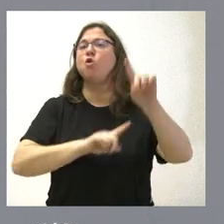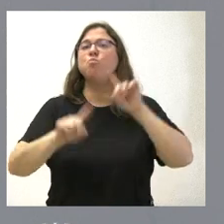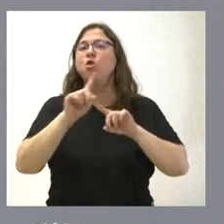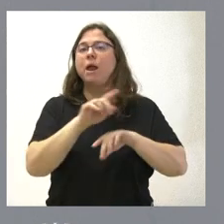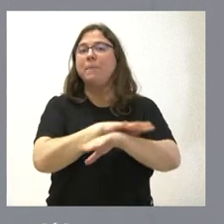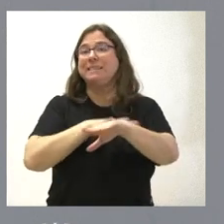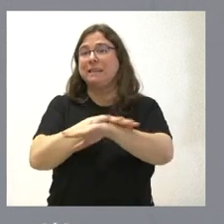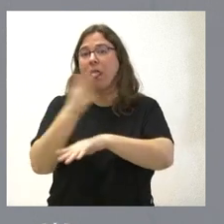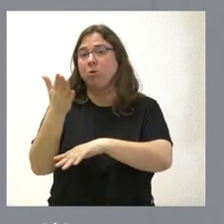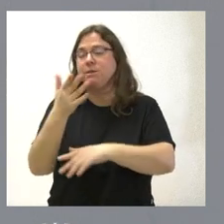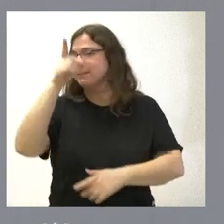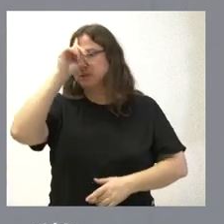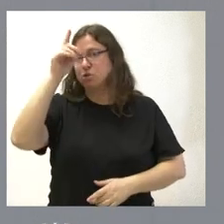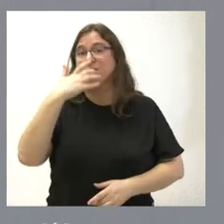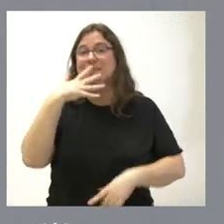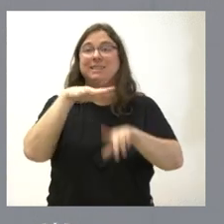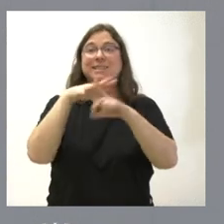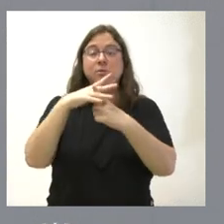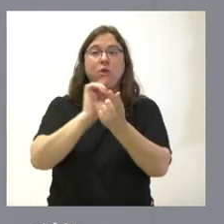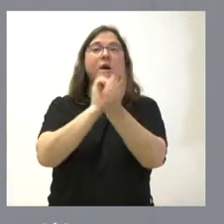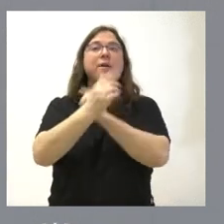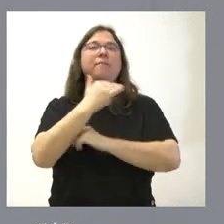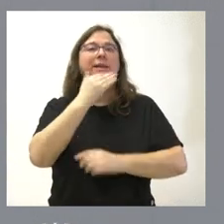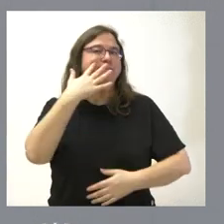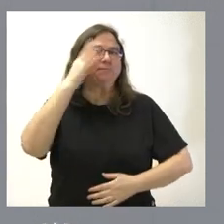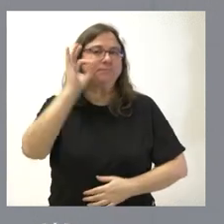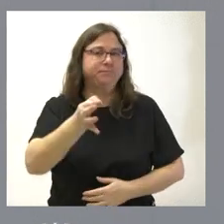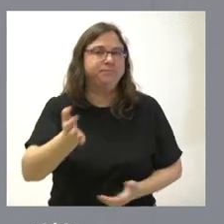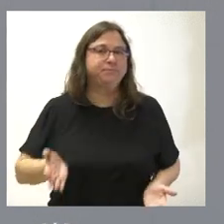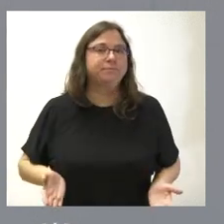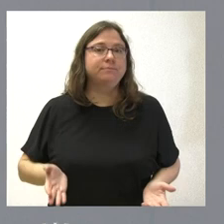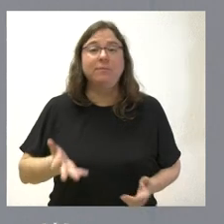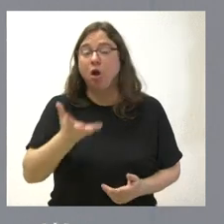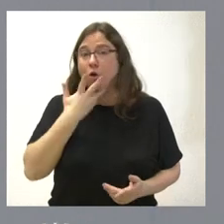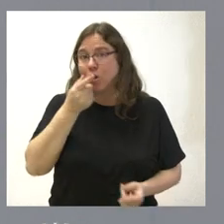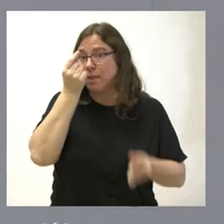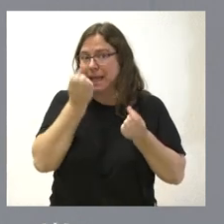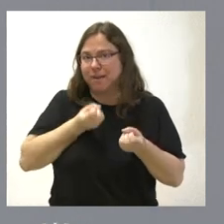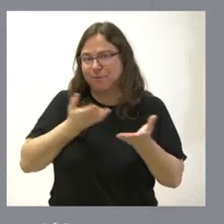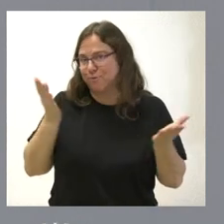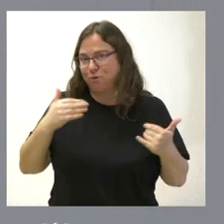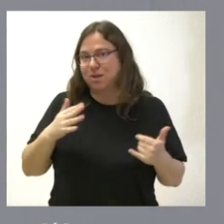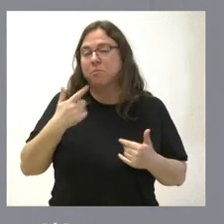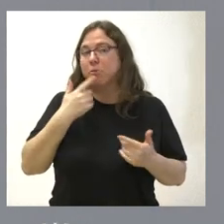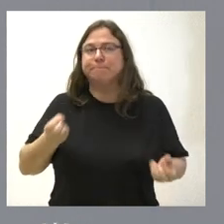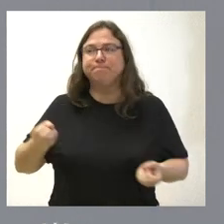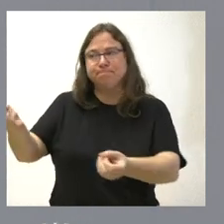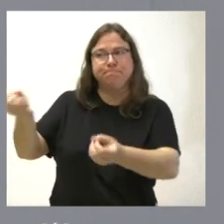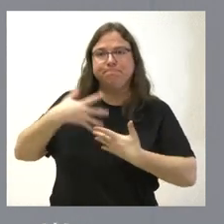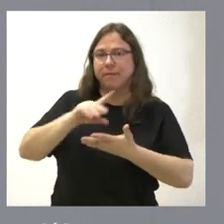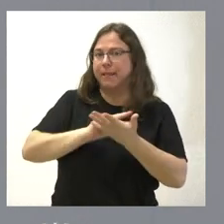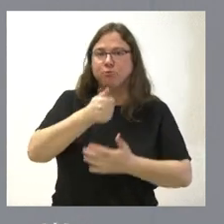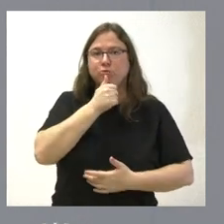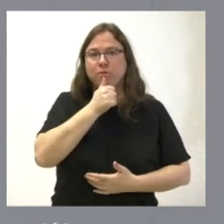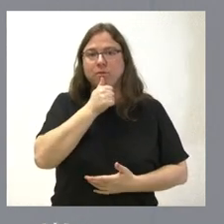si algo cambiará las circunstancias que han atravesado Es verdad que tampoco conocemos con detalle toda la información porque sigue sin ofrecérselos algunos datos como